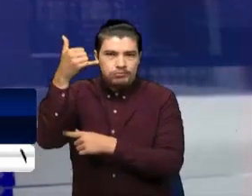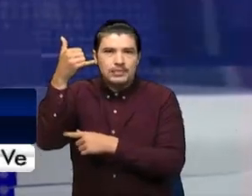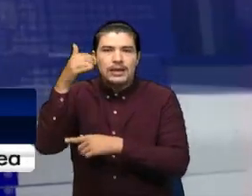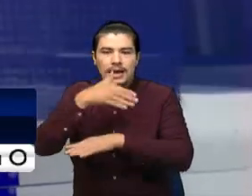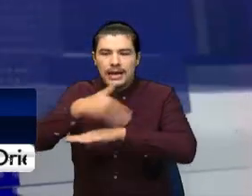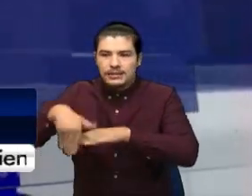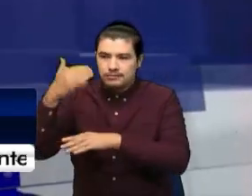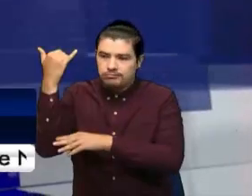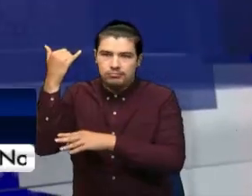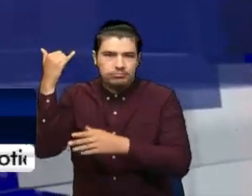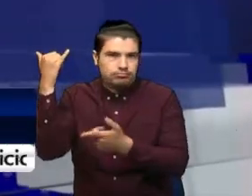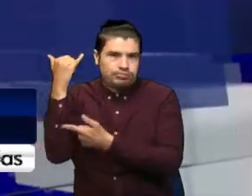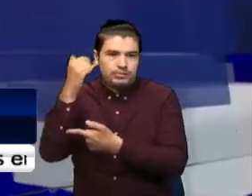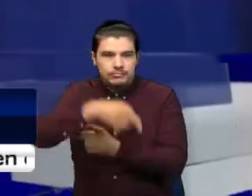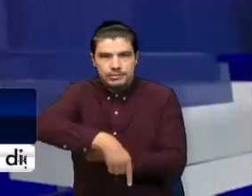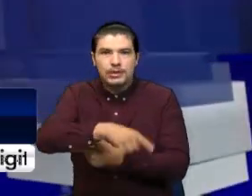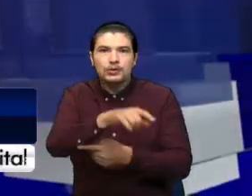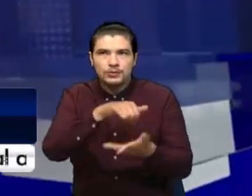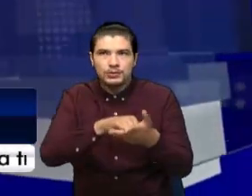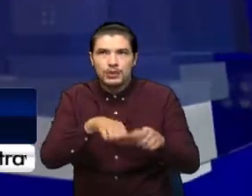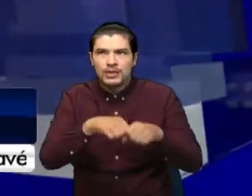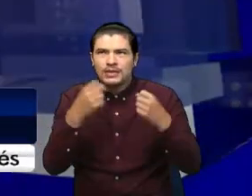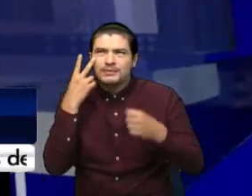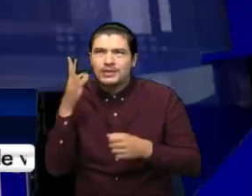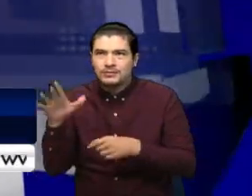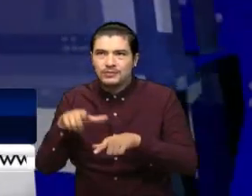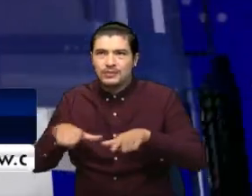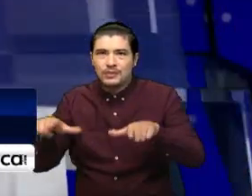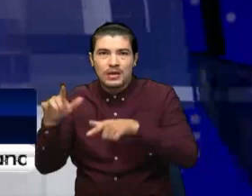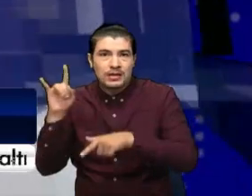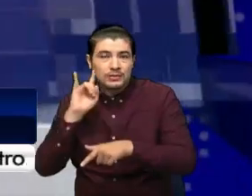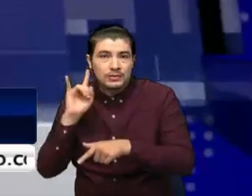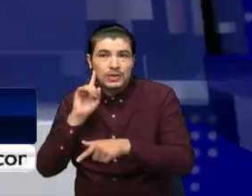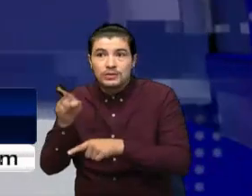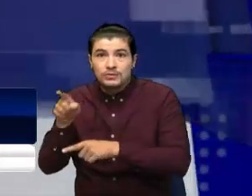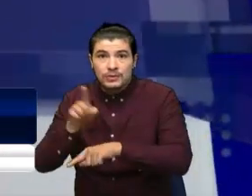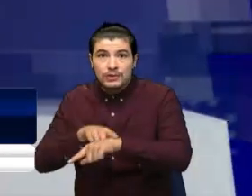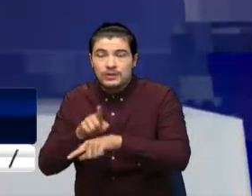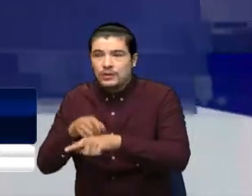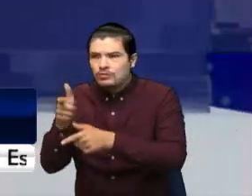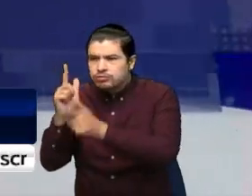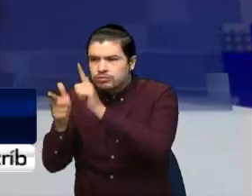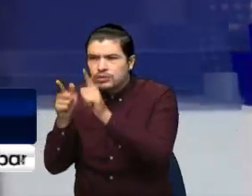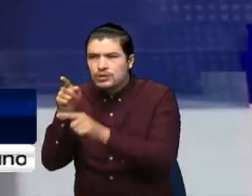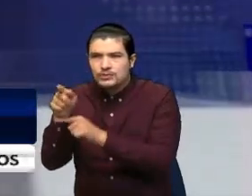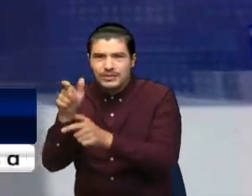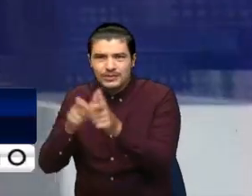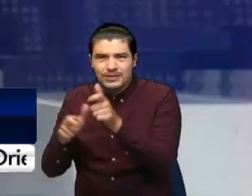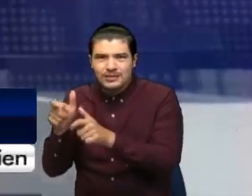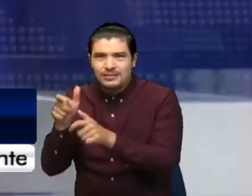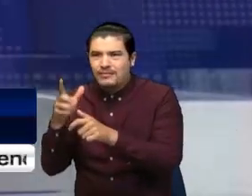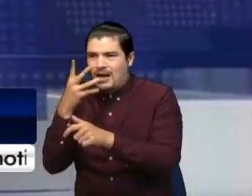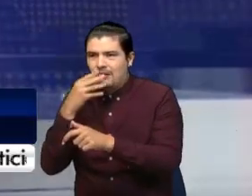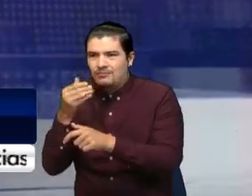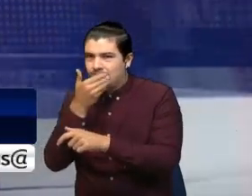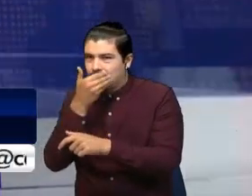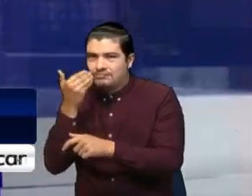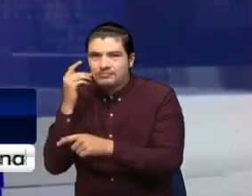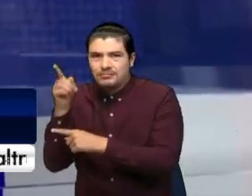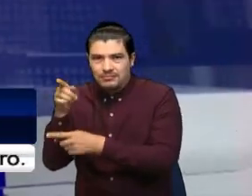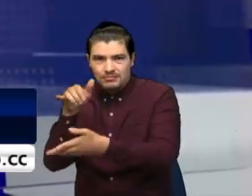Ese es el momento en donde hombres armados atacaron la estación de policía del municipio de Tibú. Este individuo